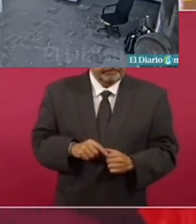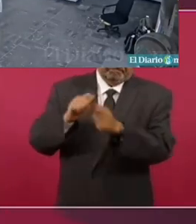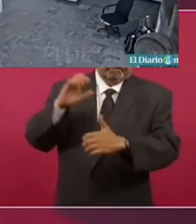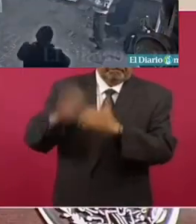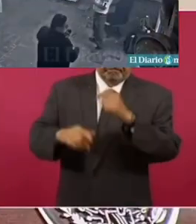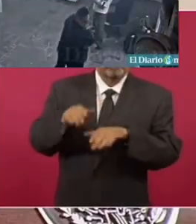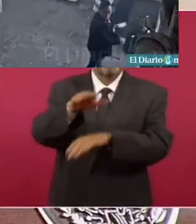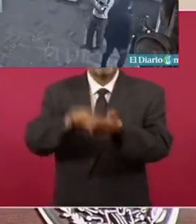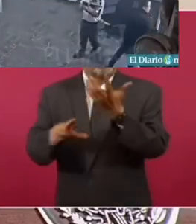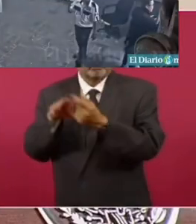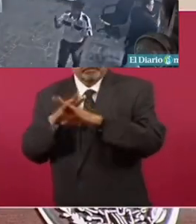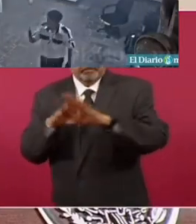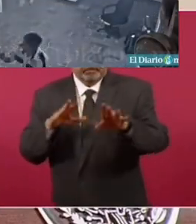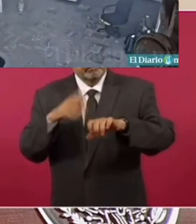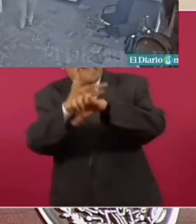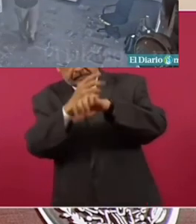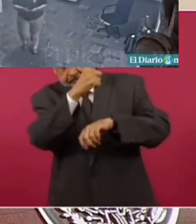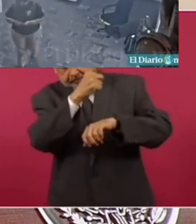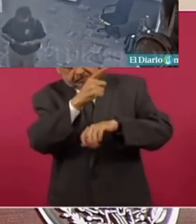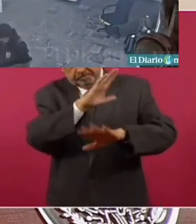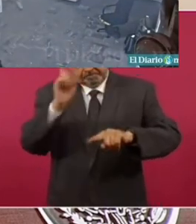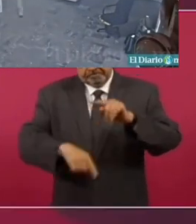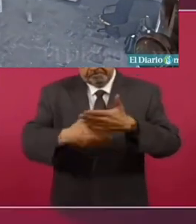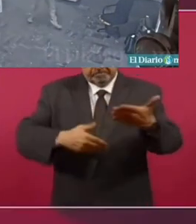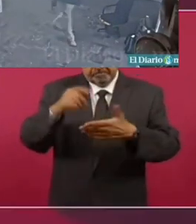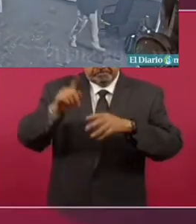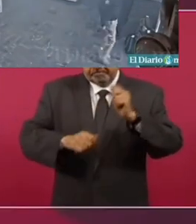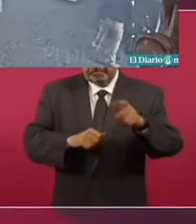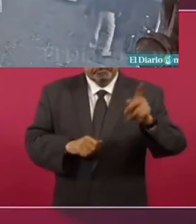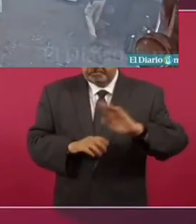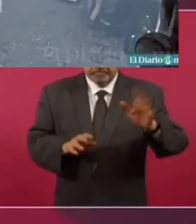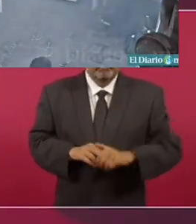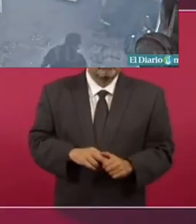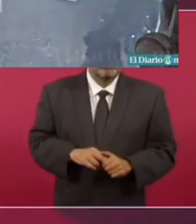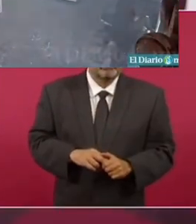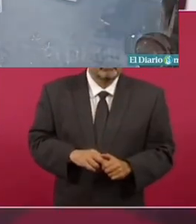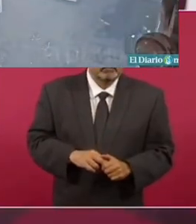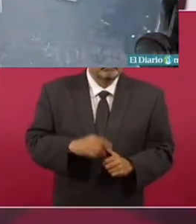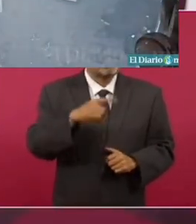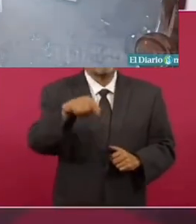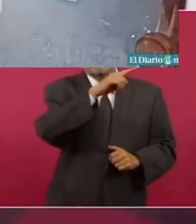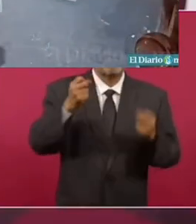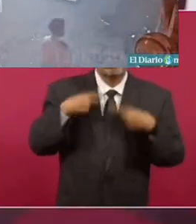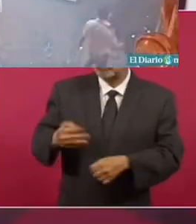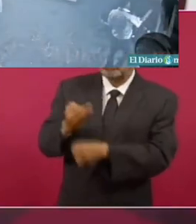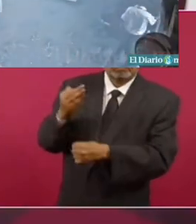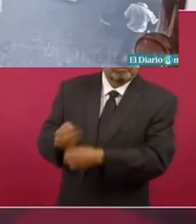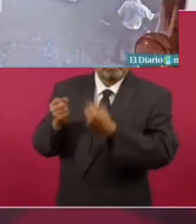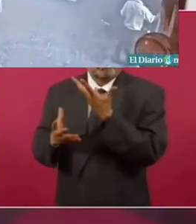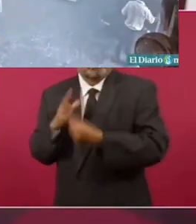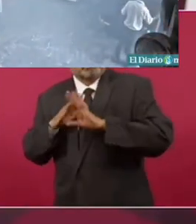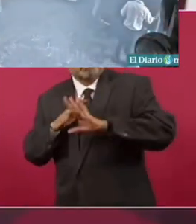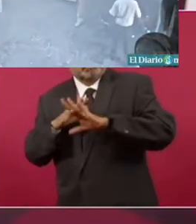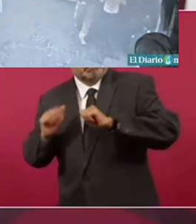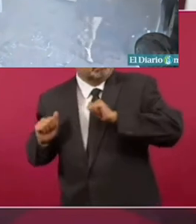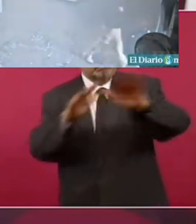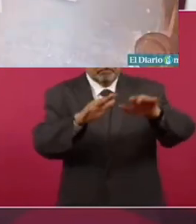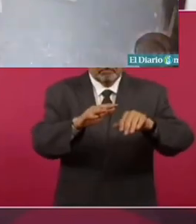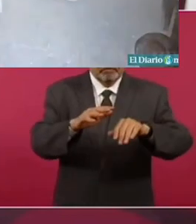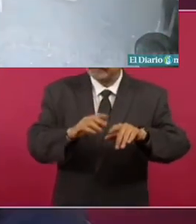un decreto sobre migración en Estados Unidos. Ahora, sí, muchos están diciendo, ahora es el momento de llegar ya a Estados